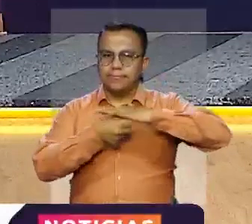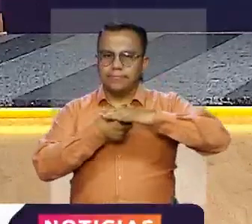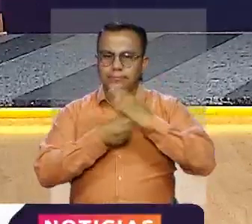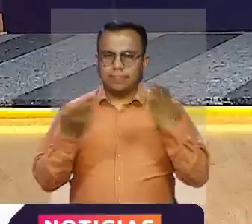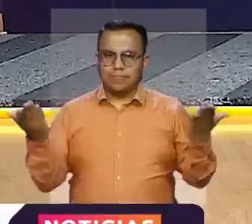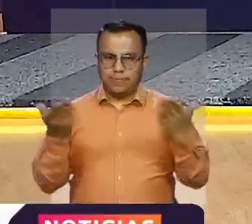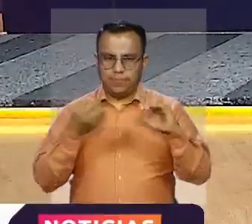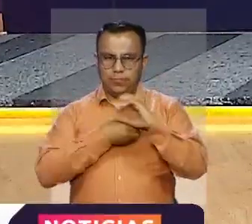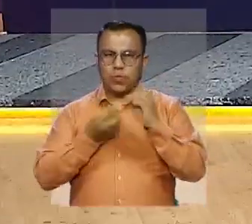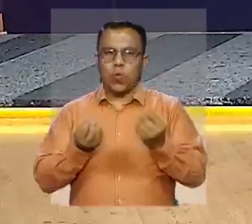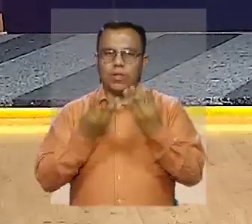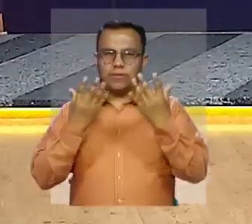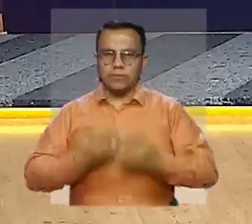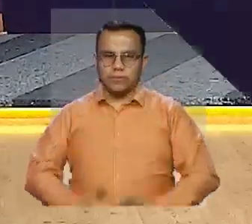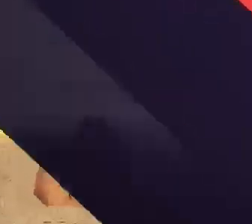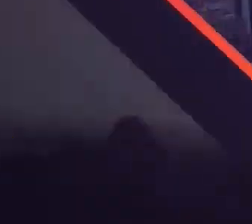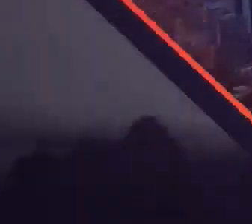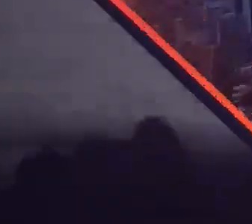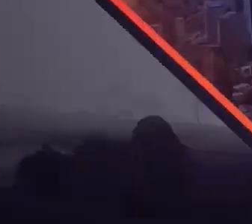en la capital?